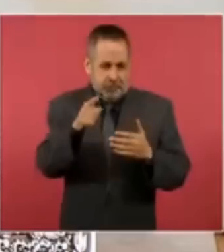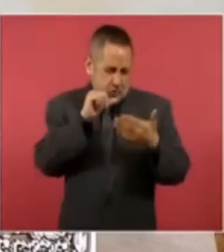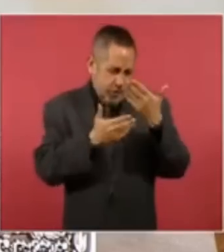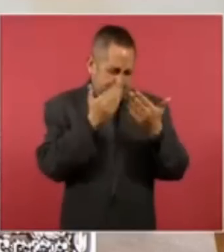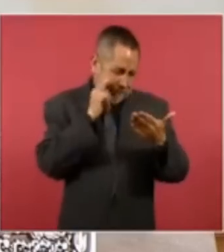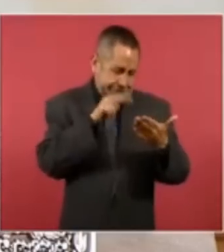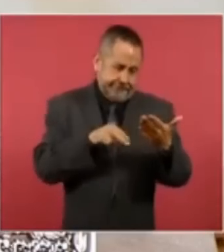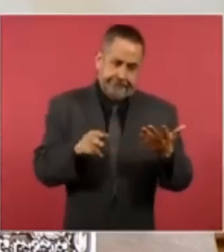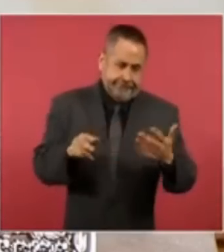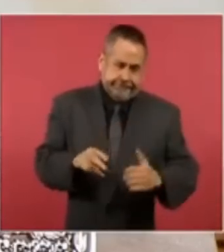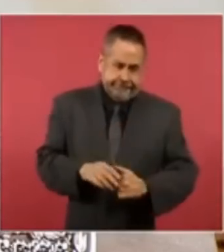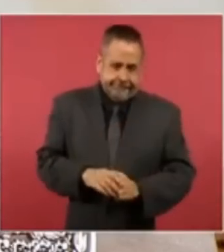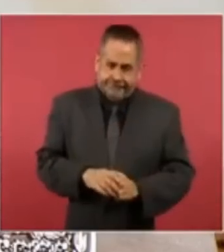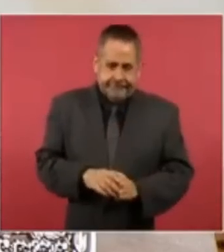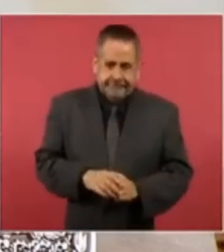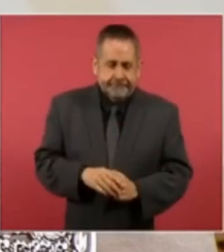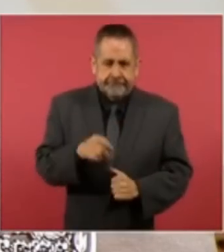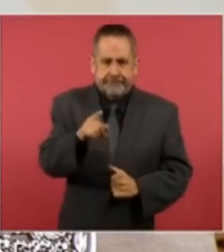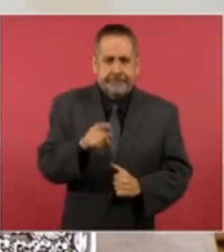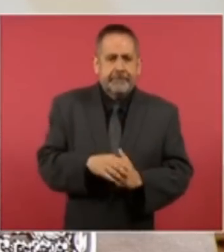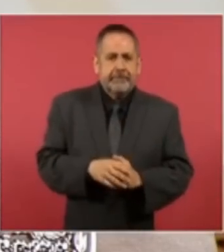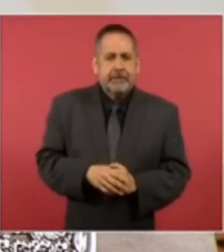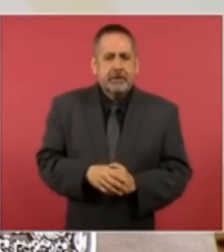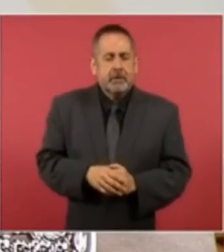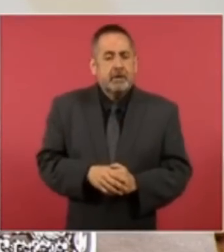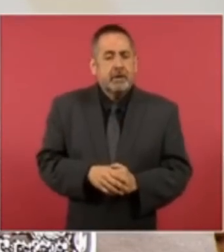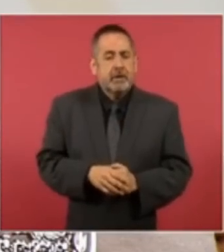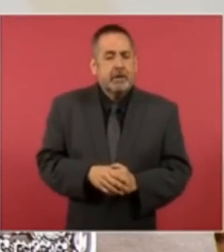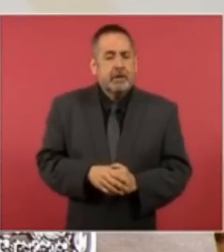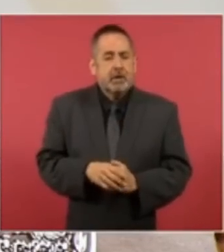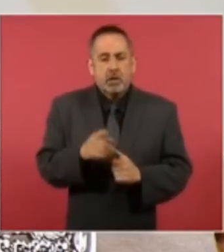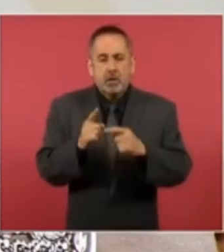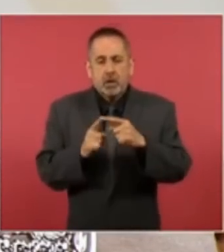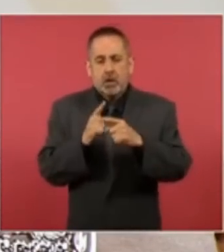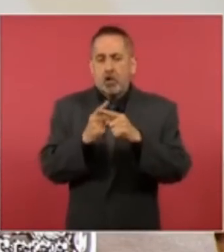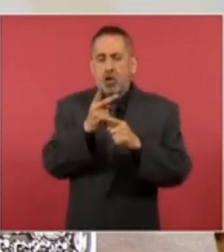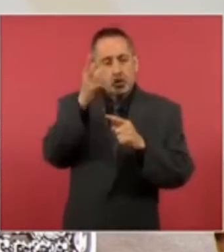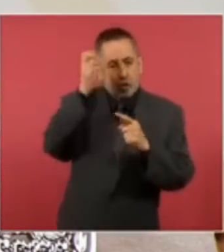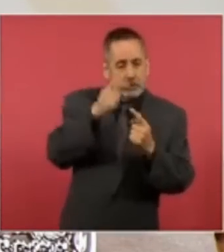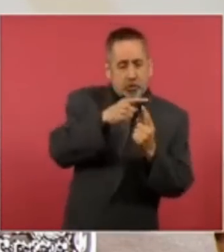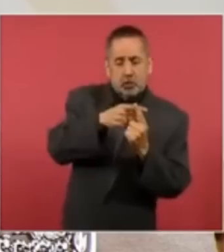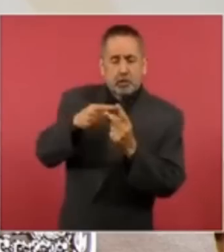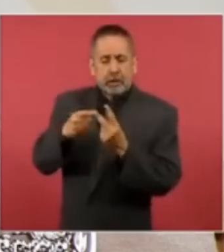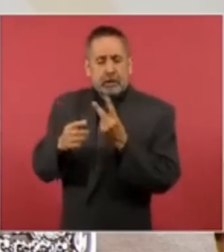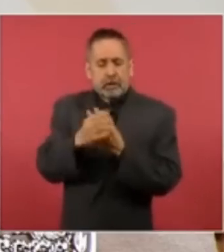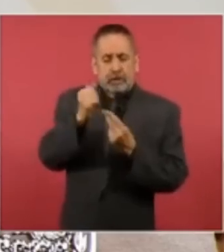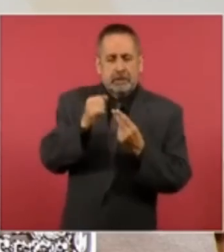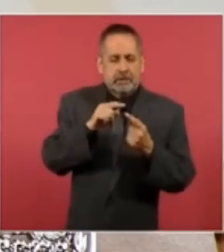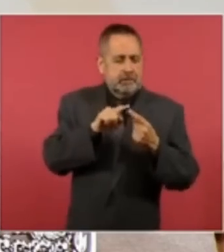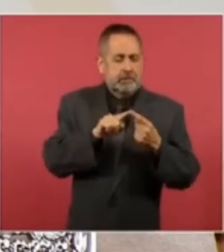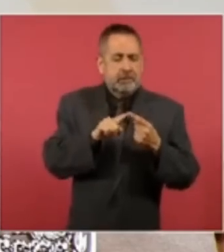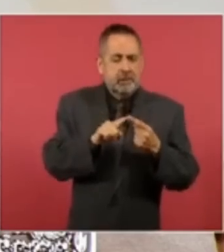mañana, lo que hace, suma dos conceptos. Uno, de